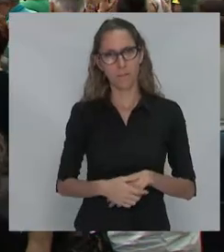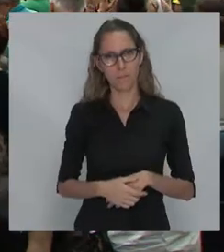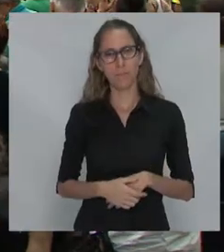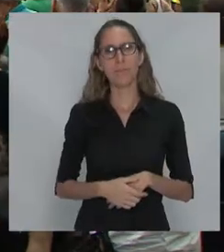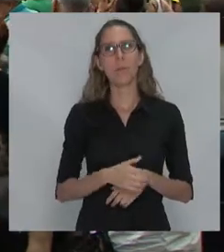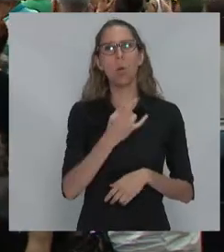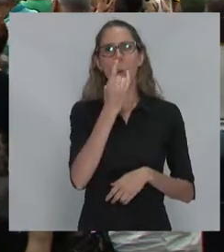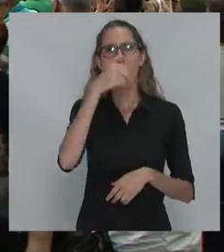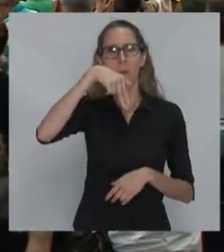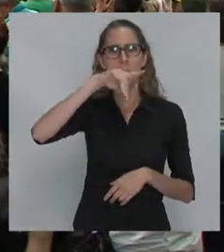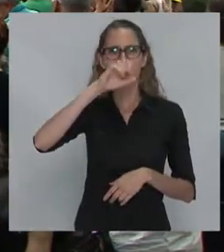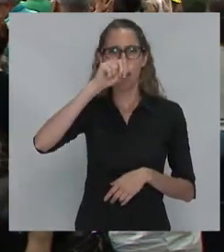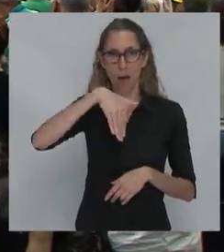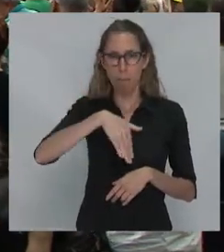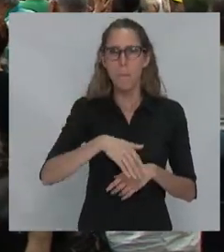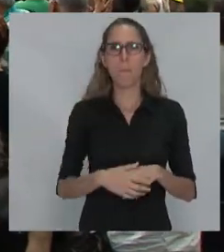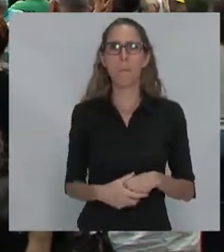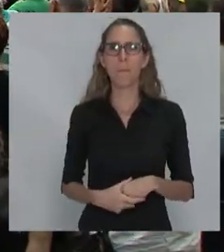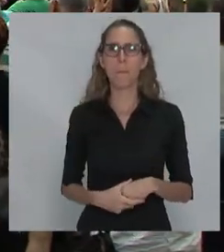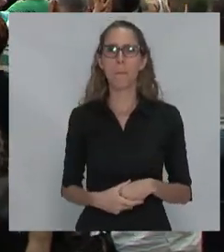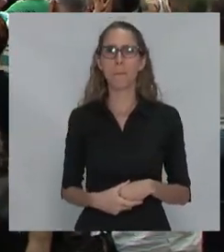en la UNAM.